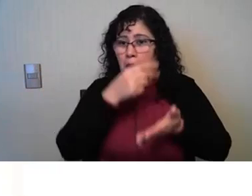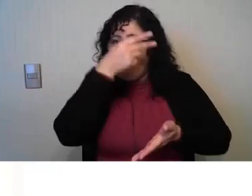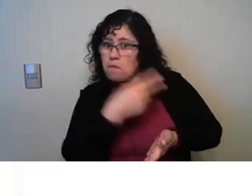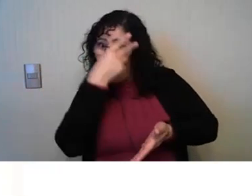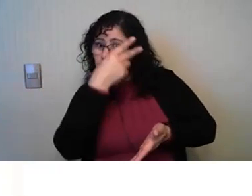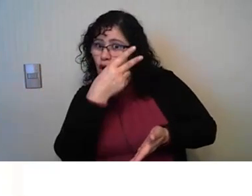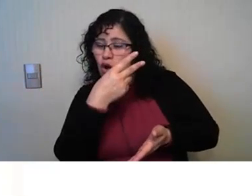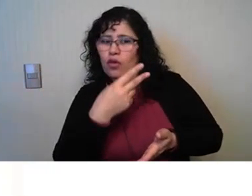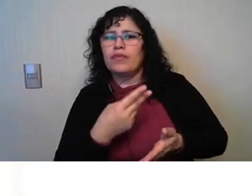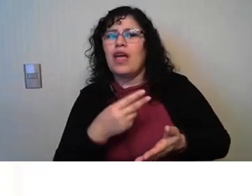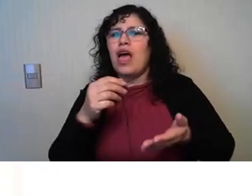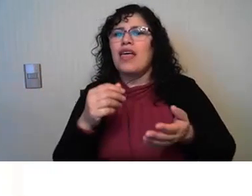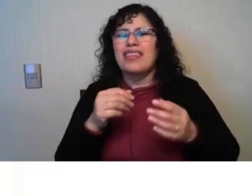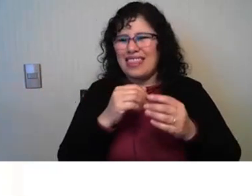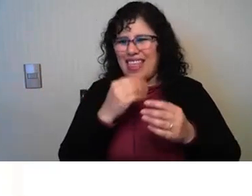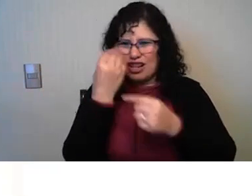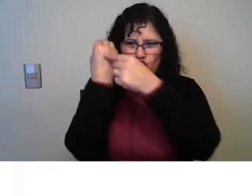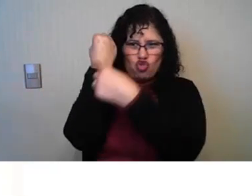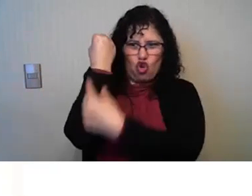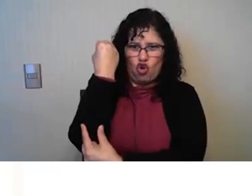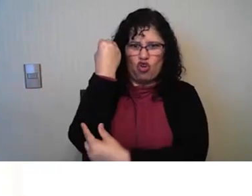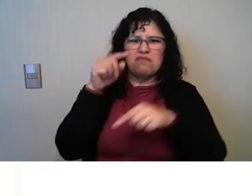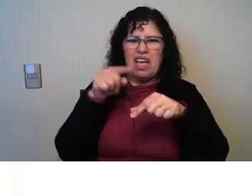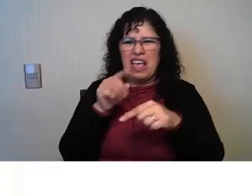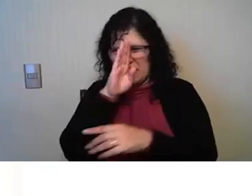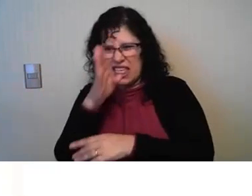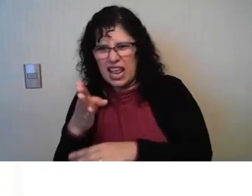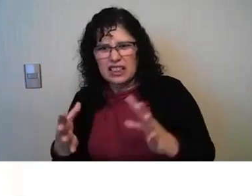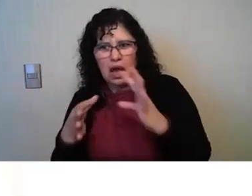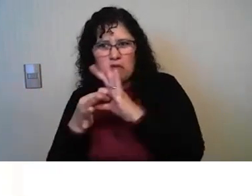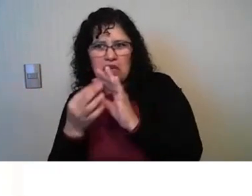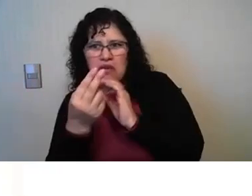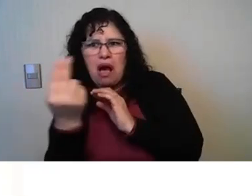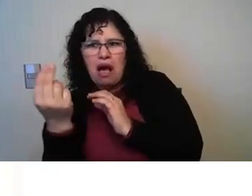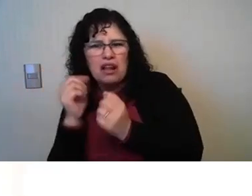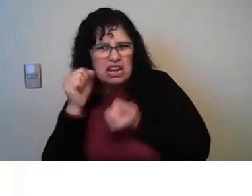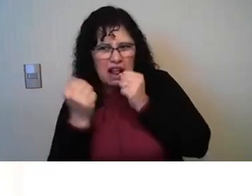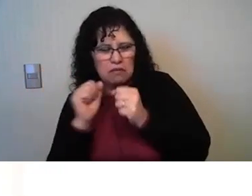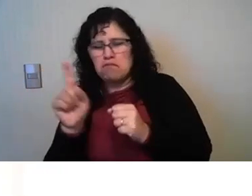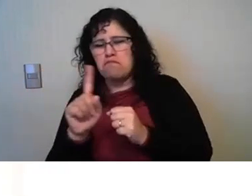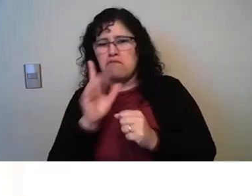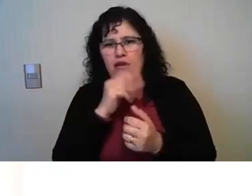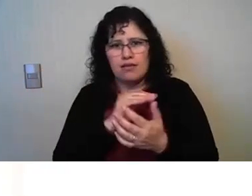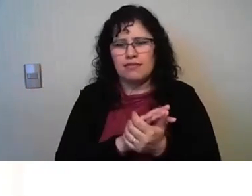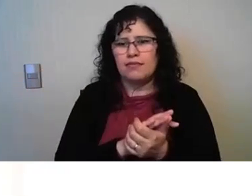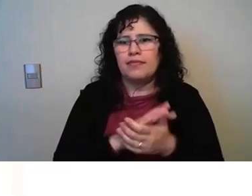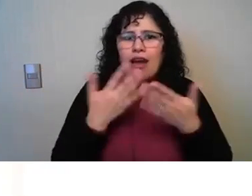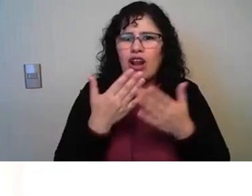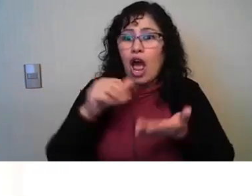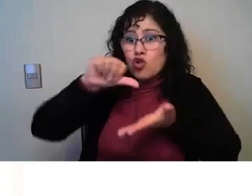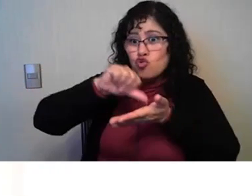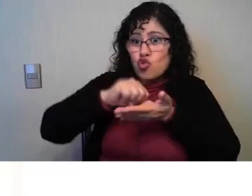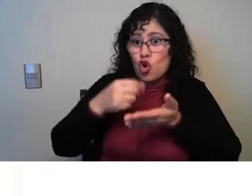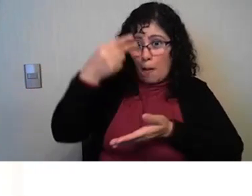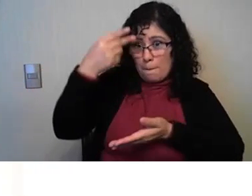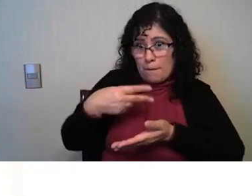que no tienen una asociación directa con los pares craneanos. Los núcleos propios del tronco